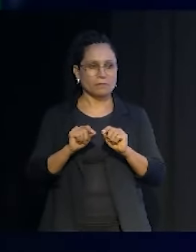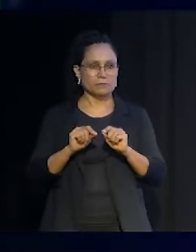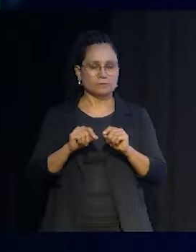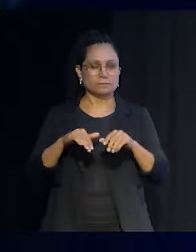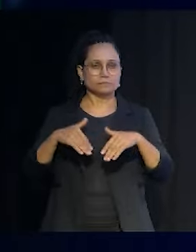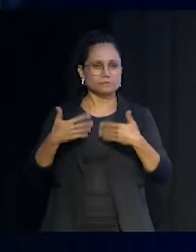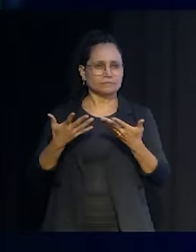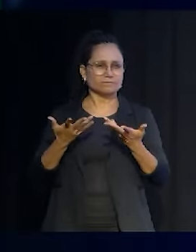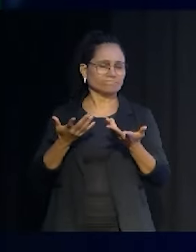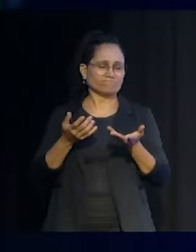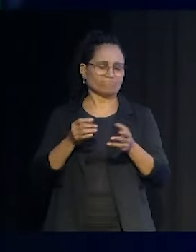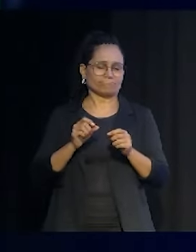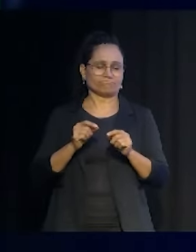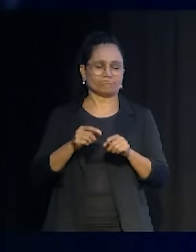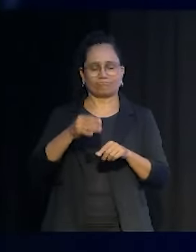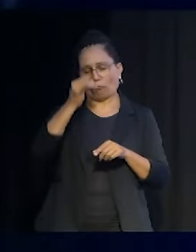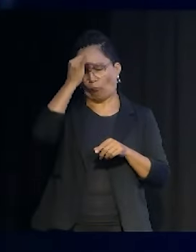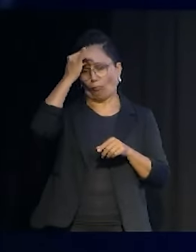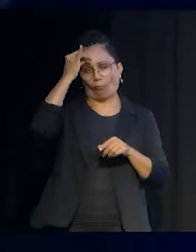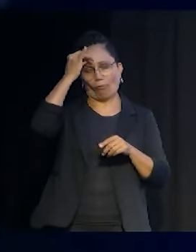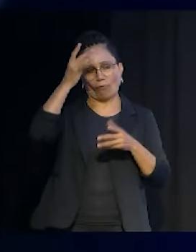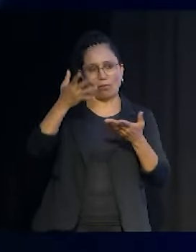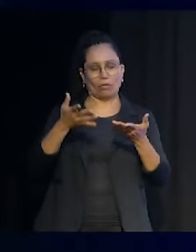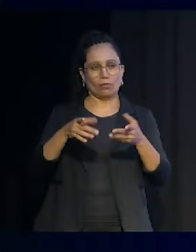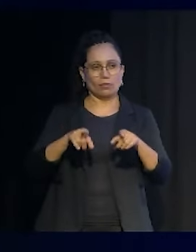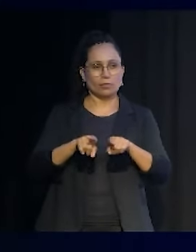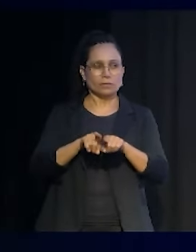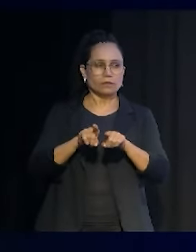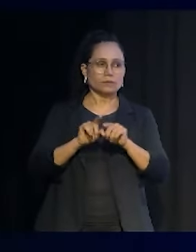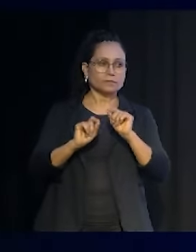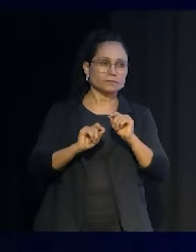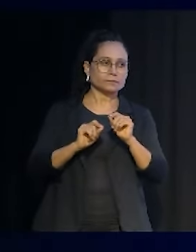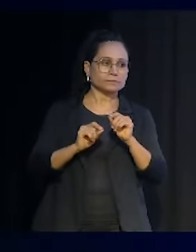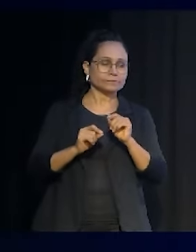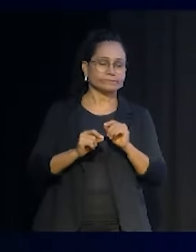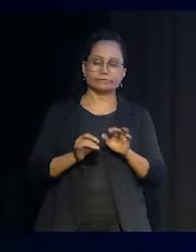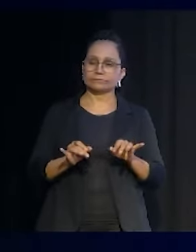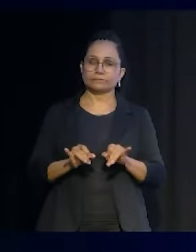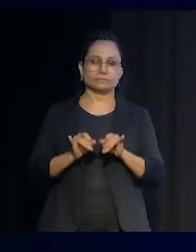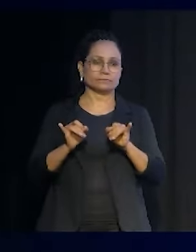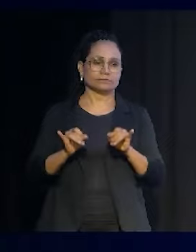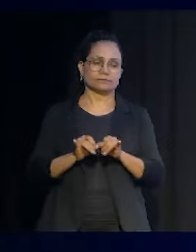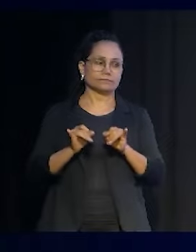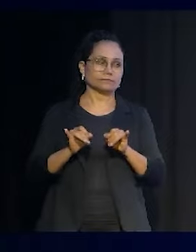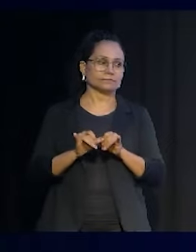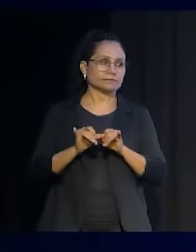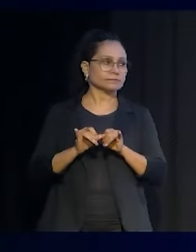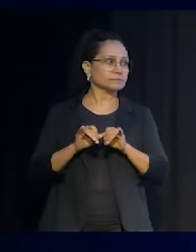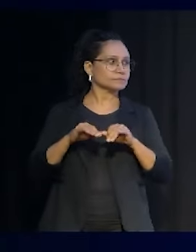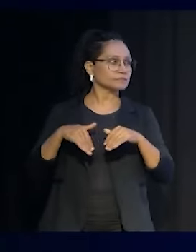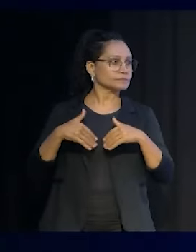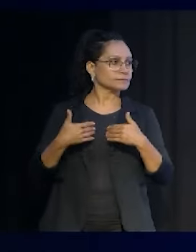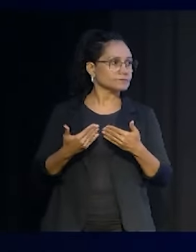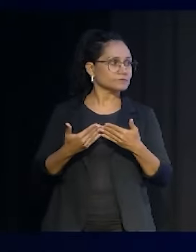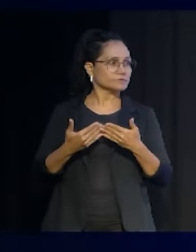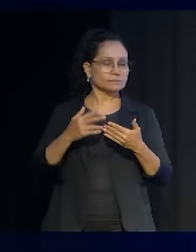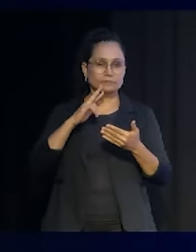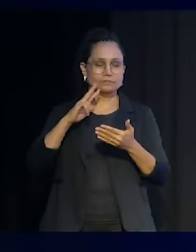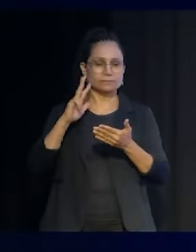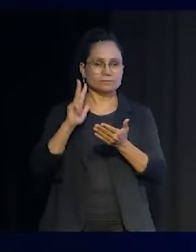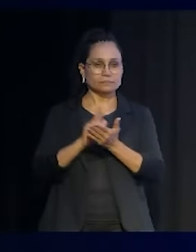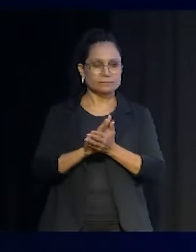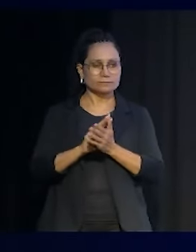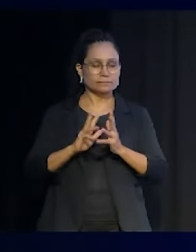gustaba la agricultura. Y le metía el palo a la agricultura. Y